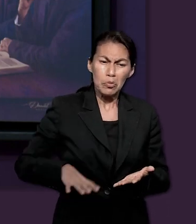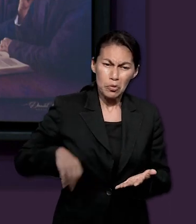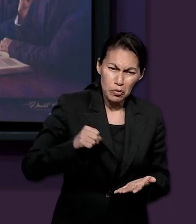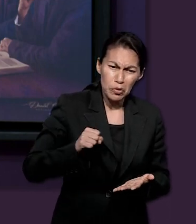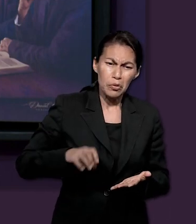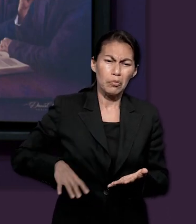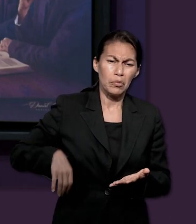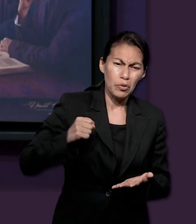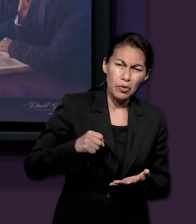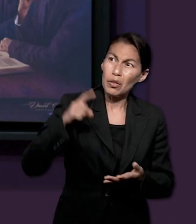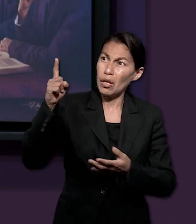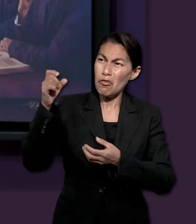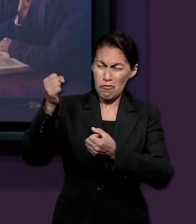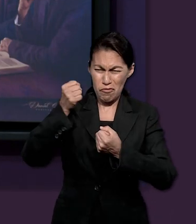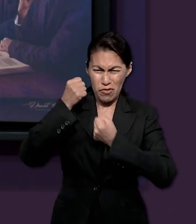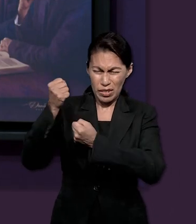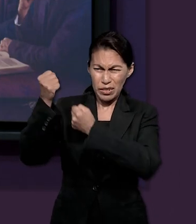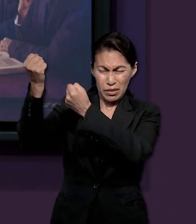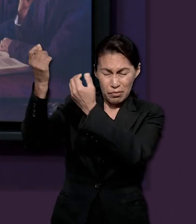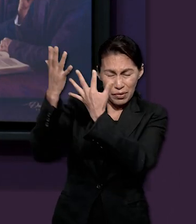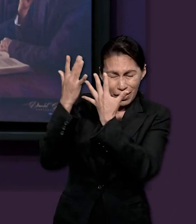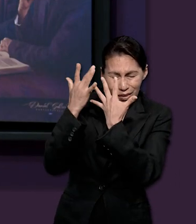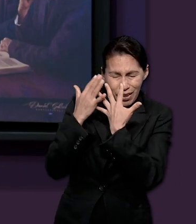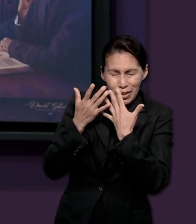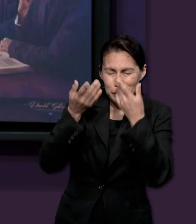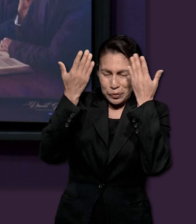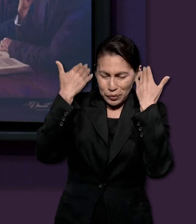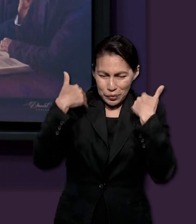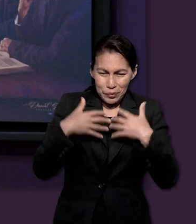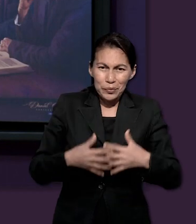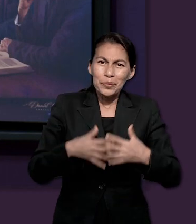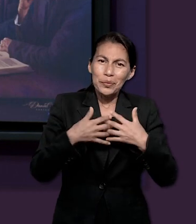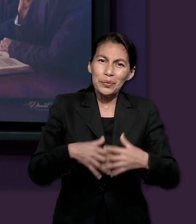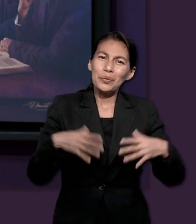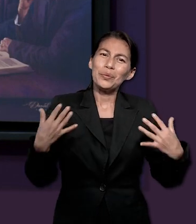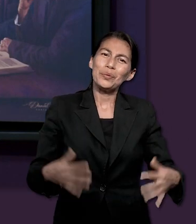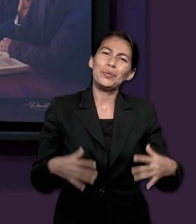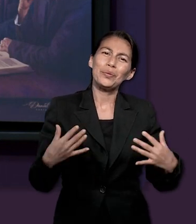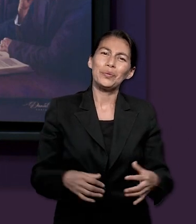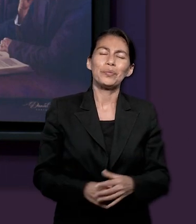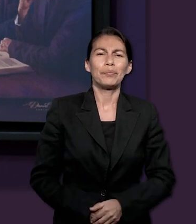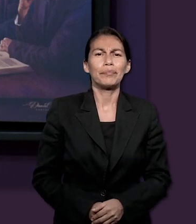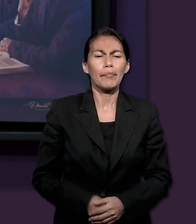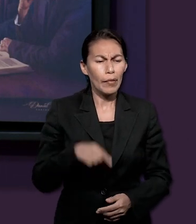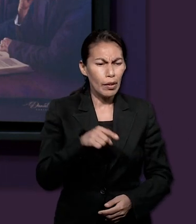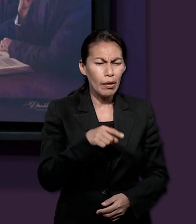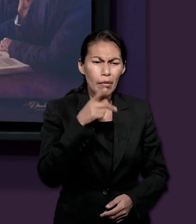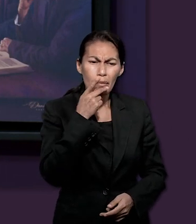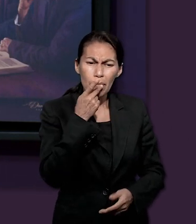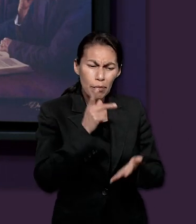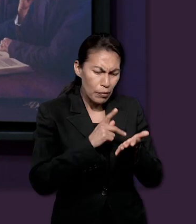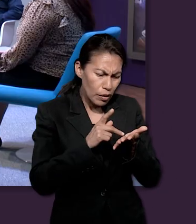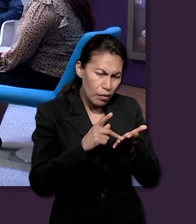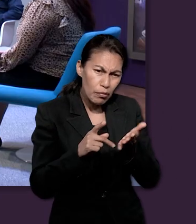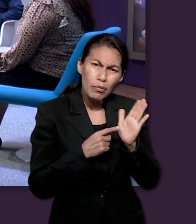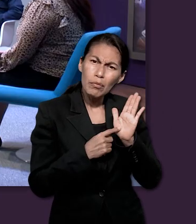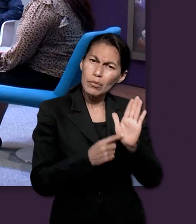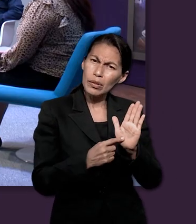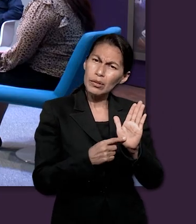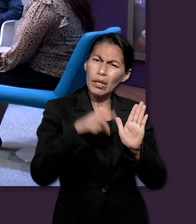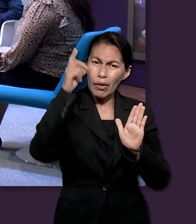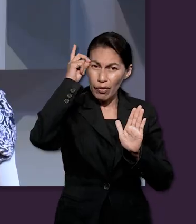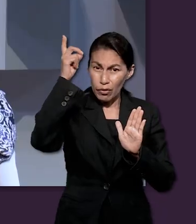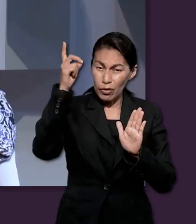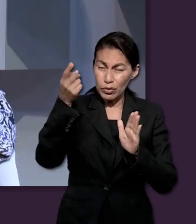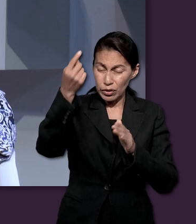trabajo, luchando según la fuerza de Él, la cual actúa poderosamente en mí. Aquí Pablo muestra cómo Dios obraba